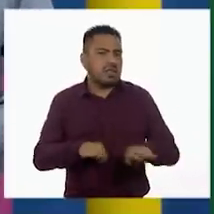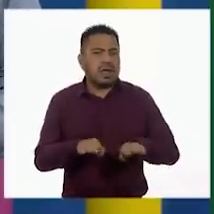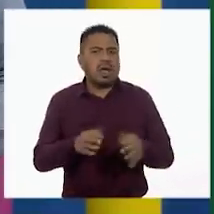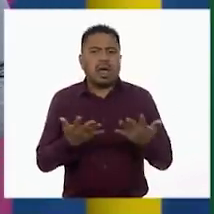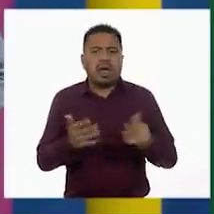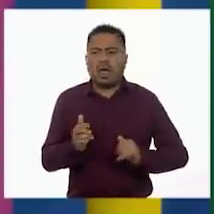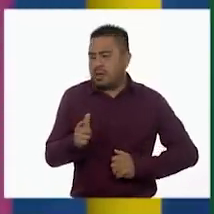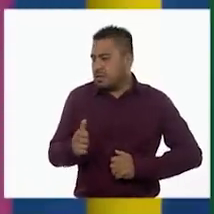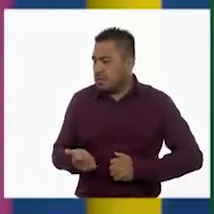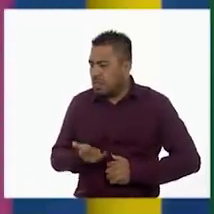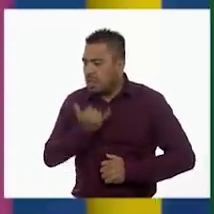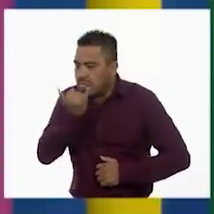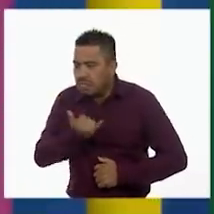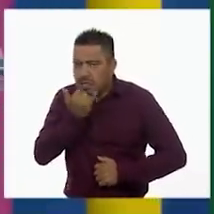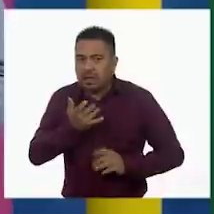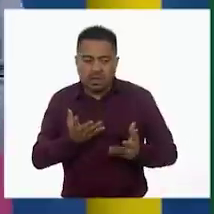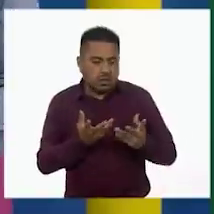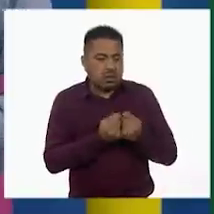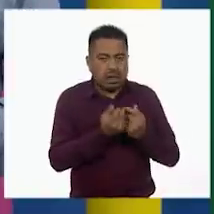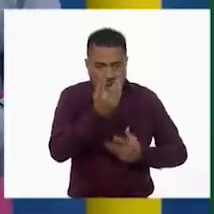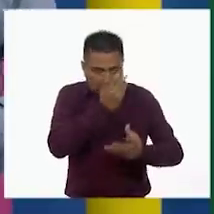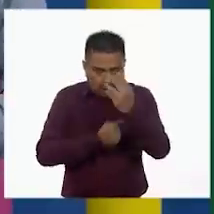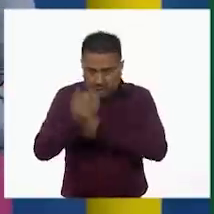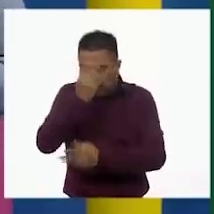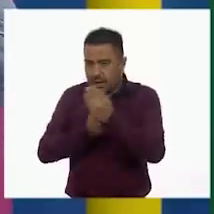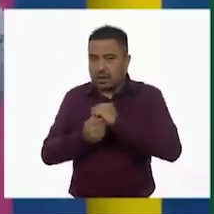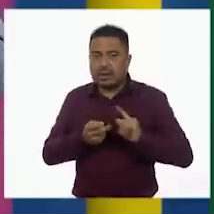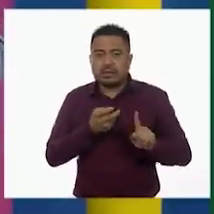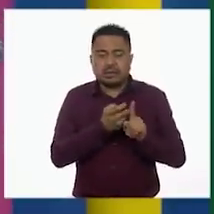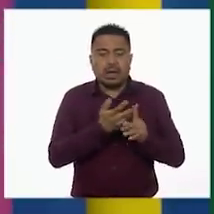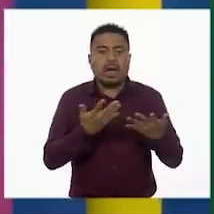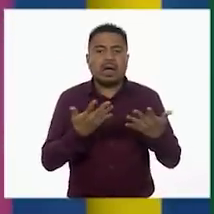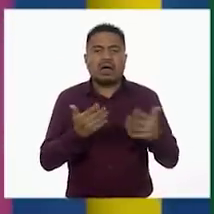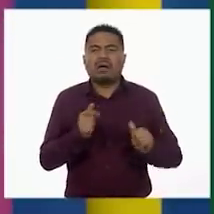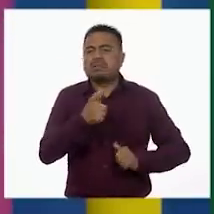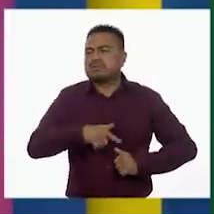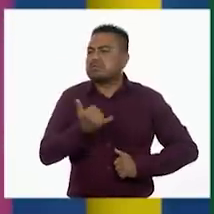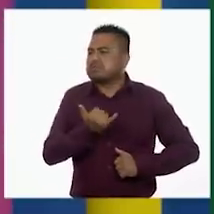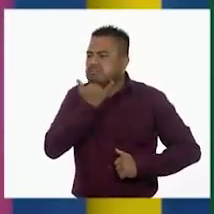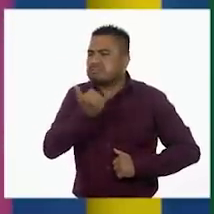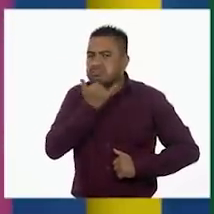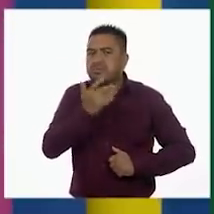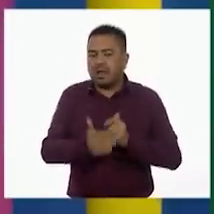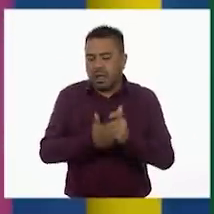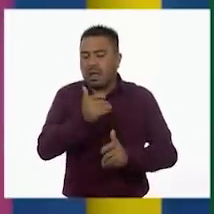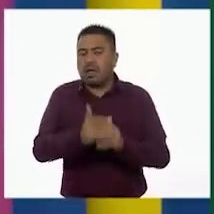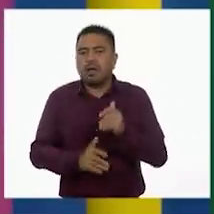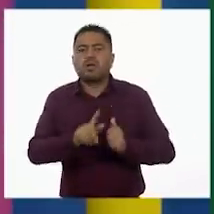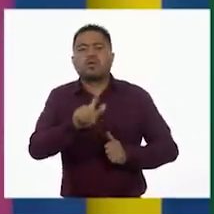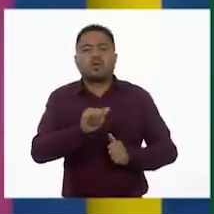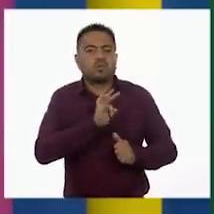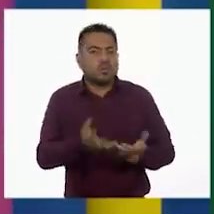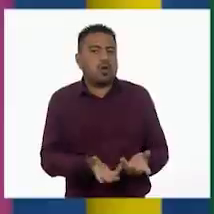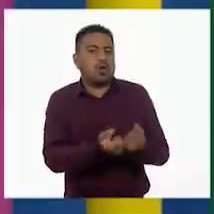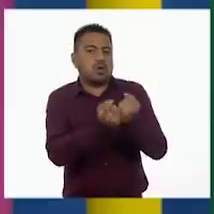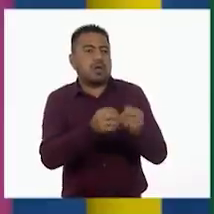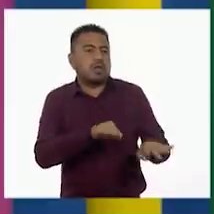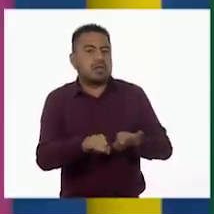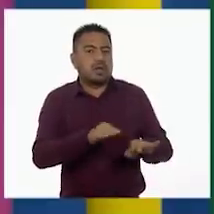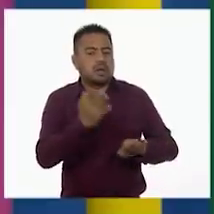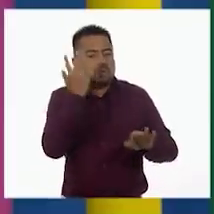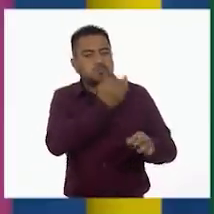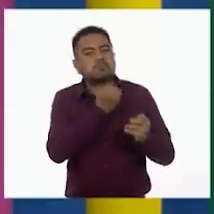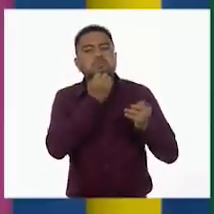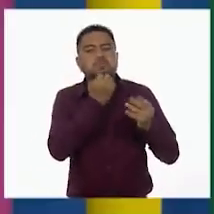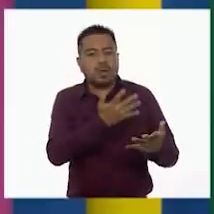la equivocación forma parte del aprendizaje y el que mucho se equivoca, al final va a lograr un trabajo